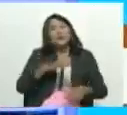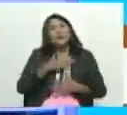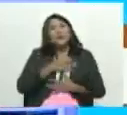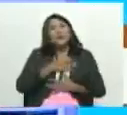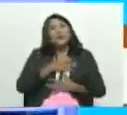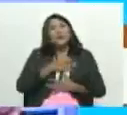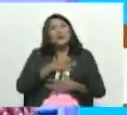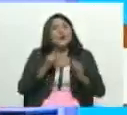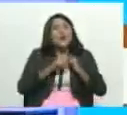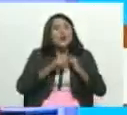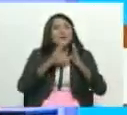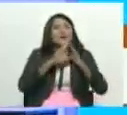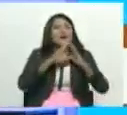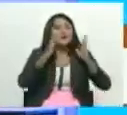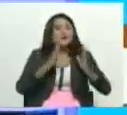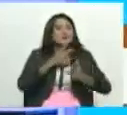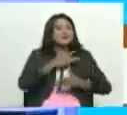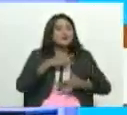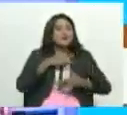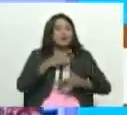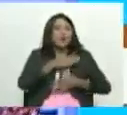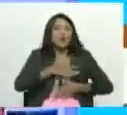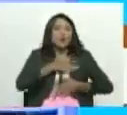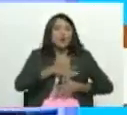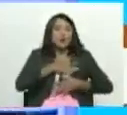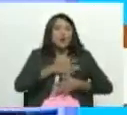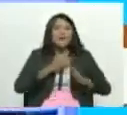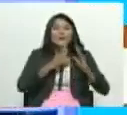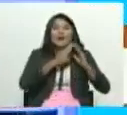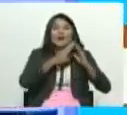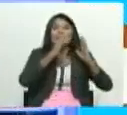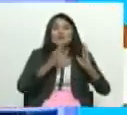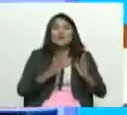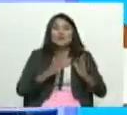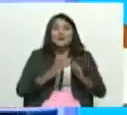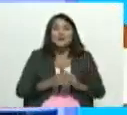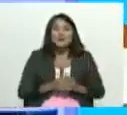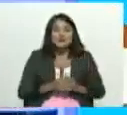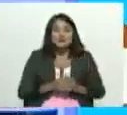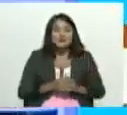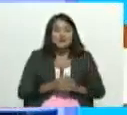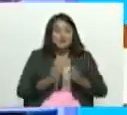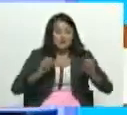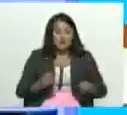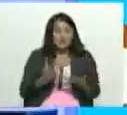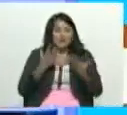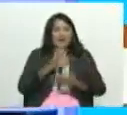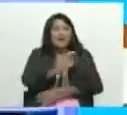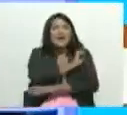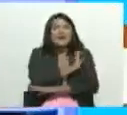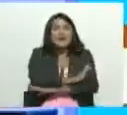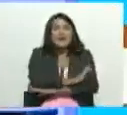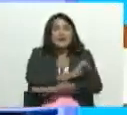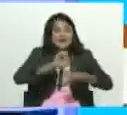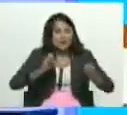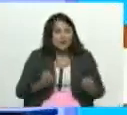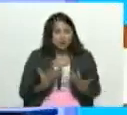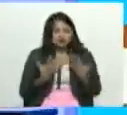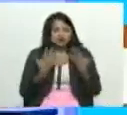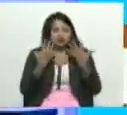estar en mi casa estar en mi casa en donde uno se siente energizado en donde uno se siente